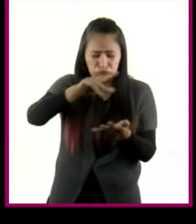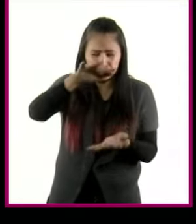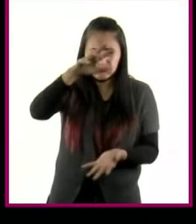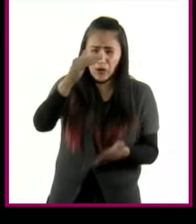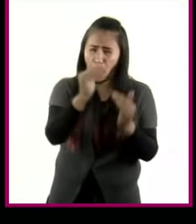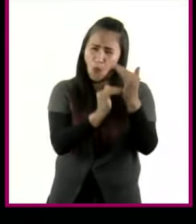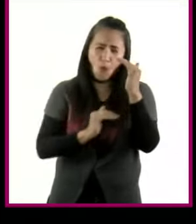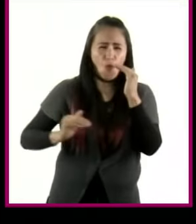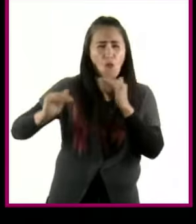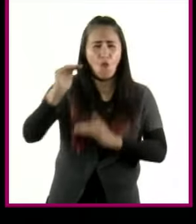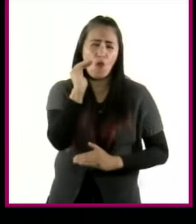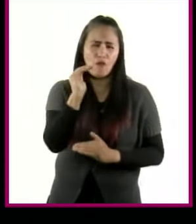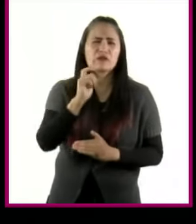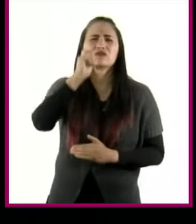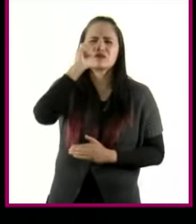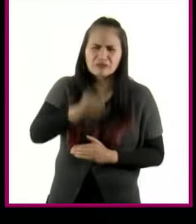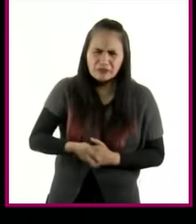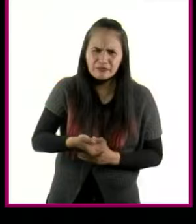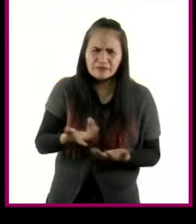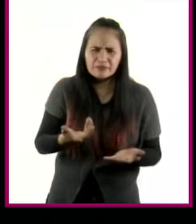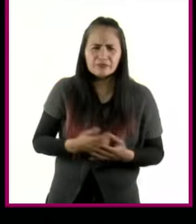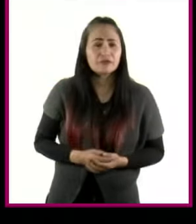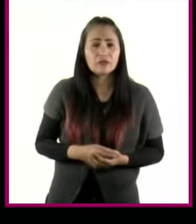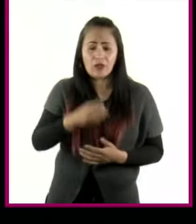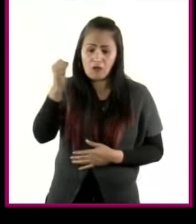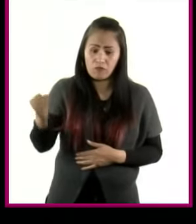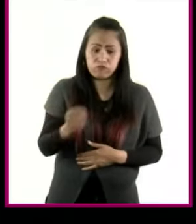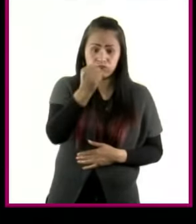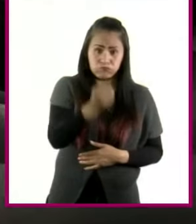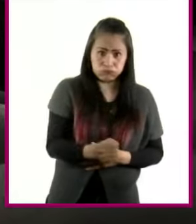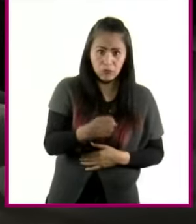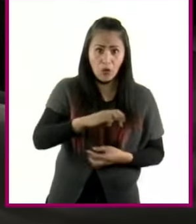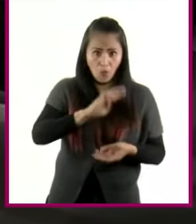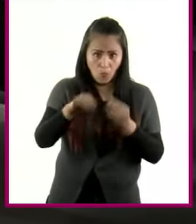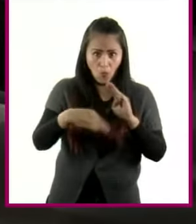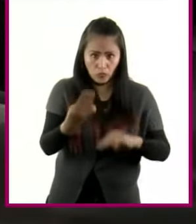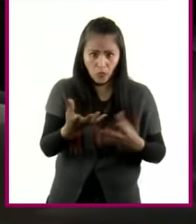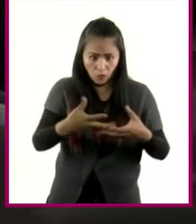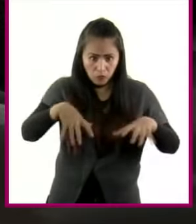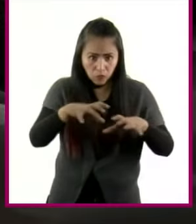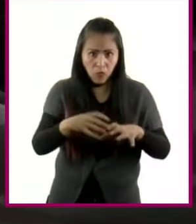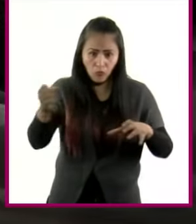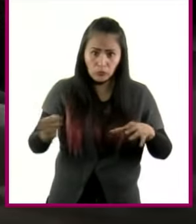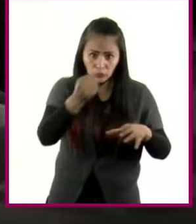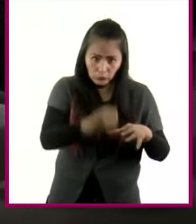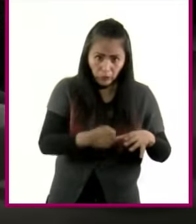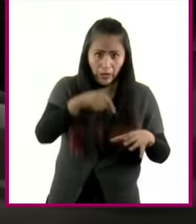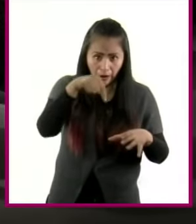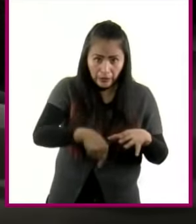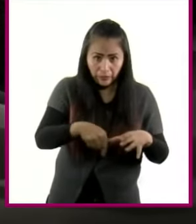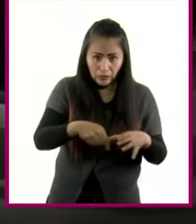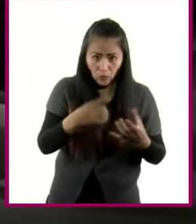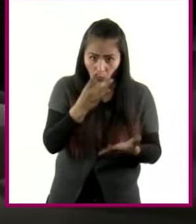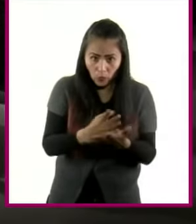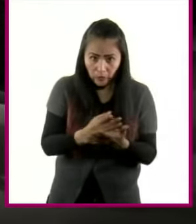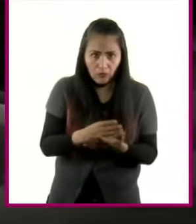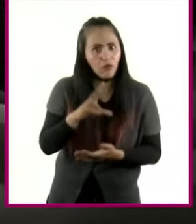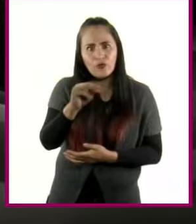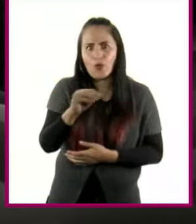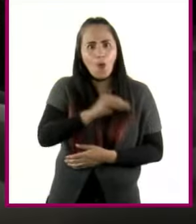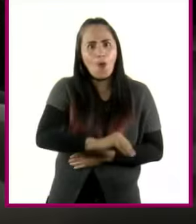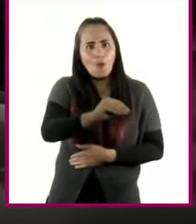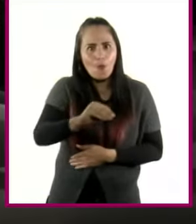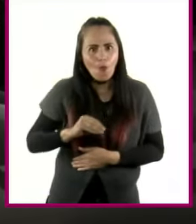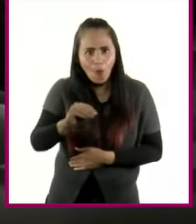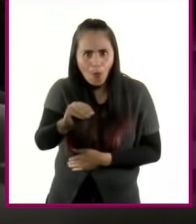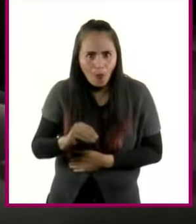se debe no solo a que esté colocado en el medio del mundo, sino a que sea móvil, que sea